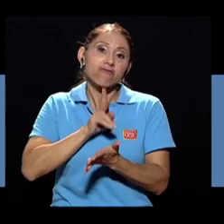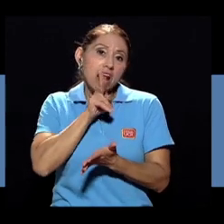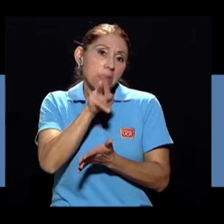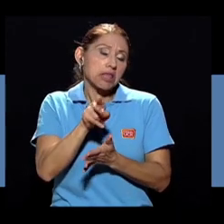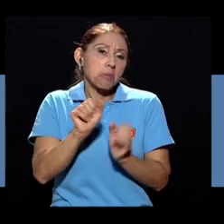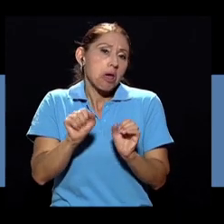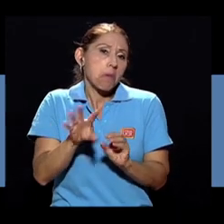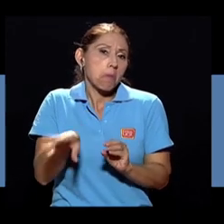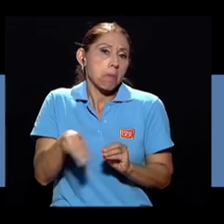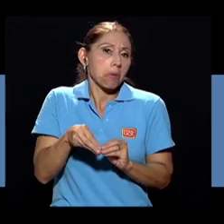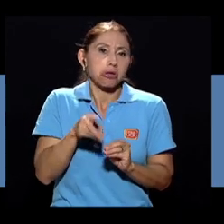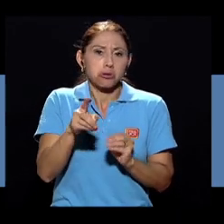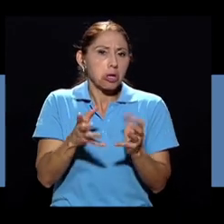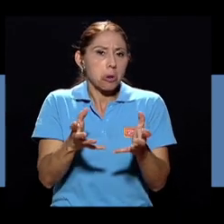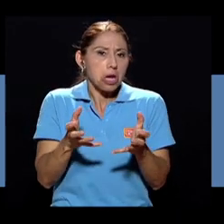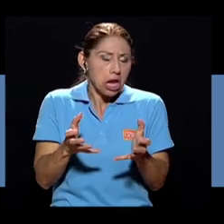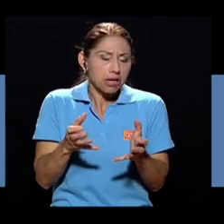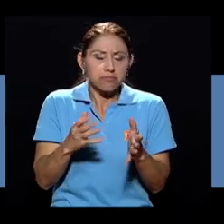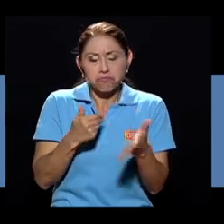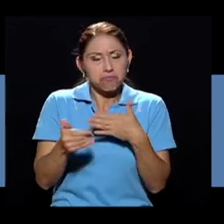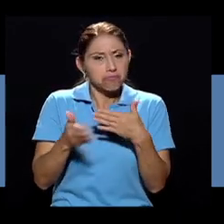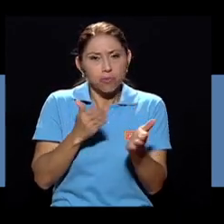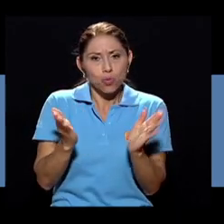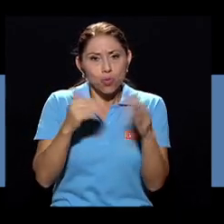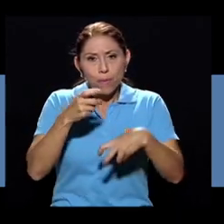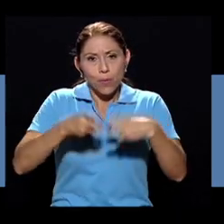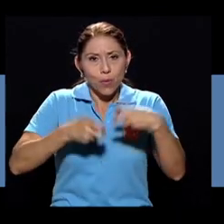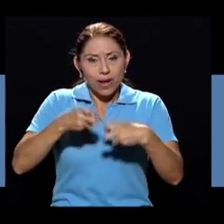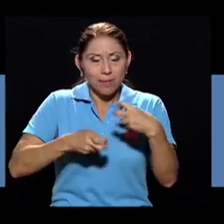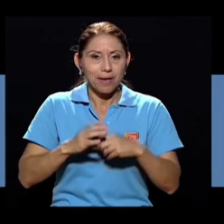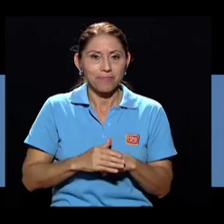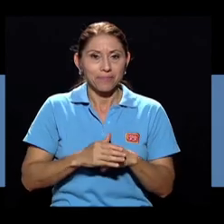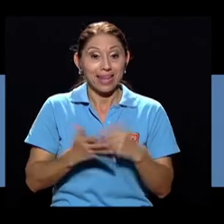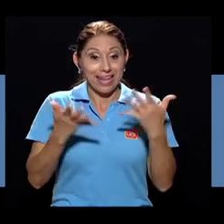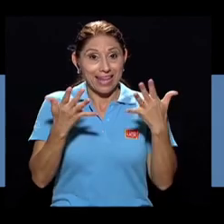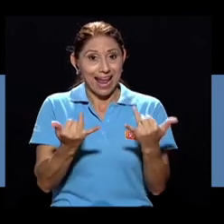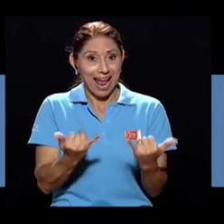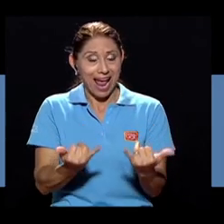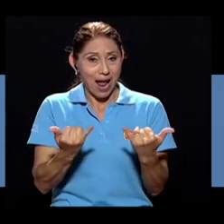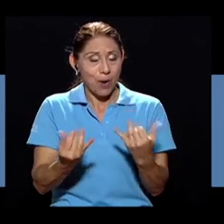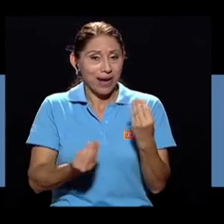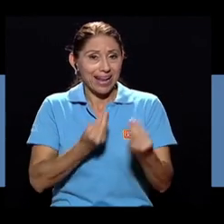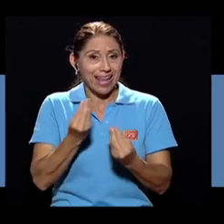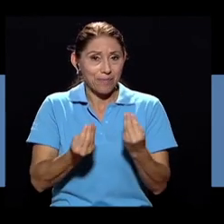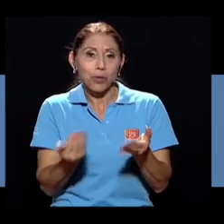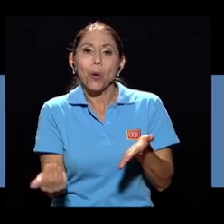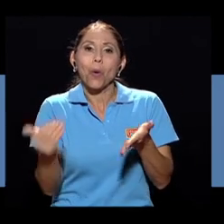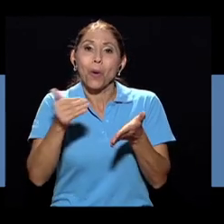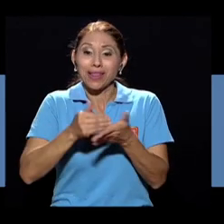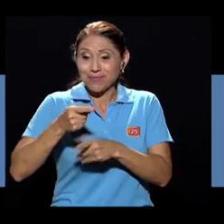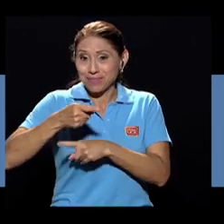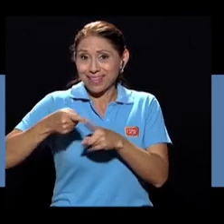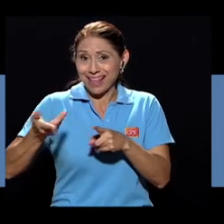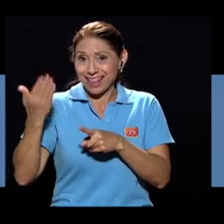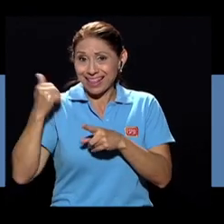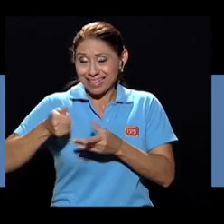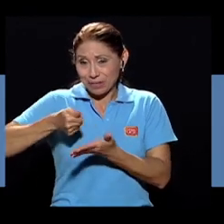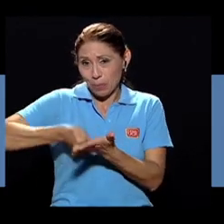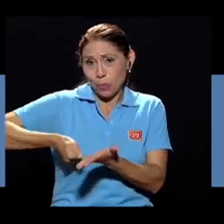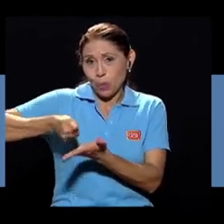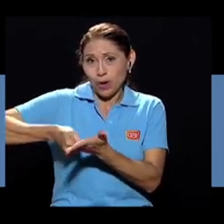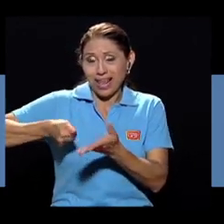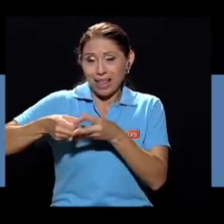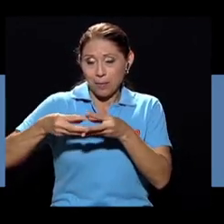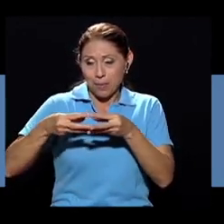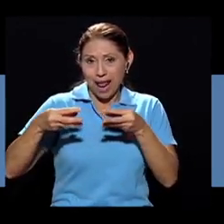El queso realmente es opcional, si lo quisieran omitir, entonces no hay ningún problema. Y después de esto, vamos a colocar la otra